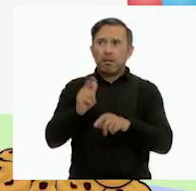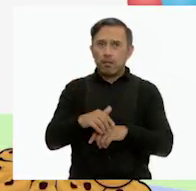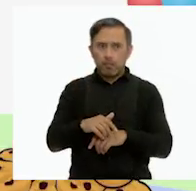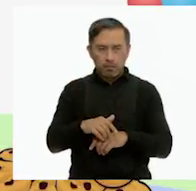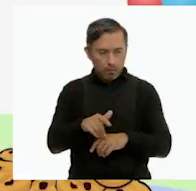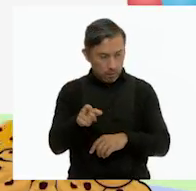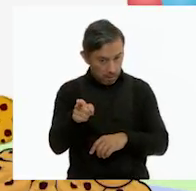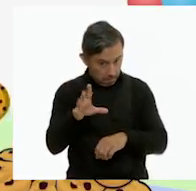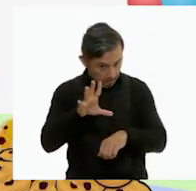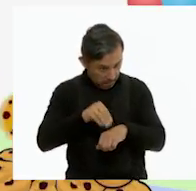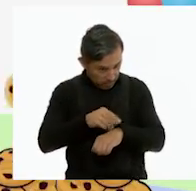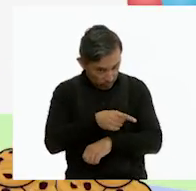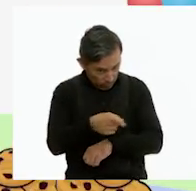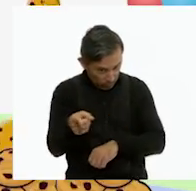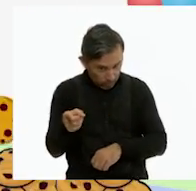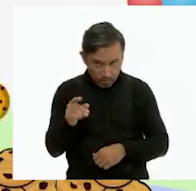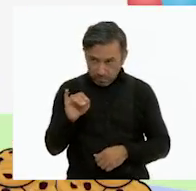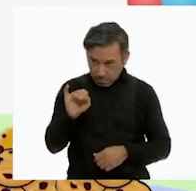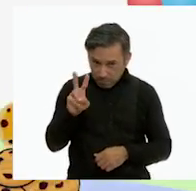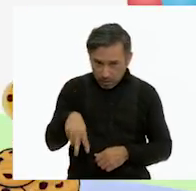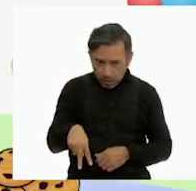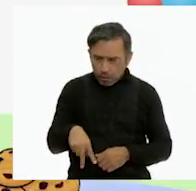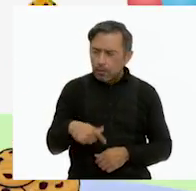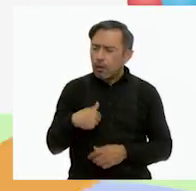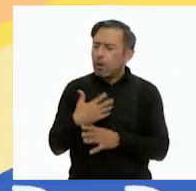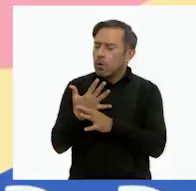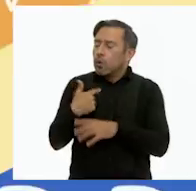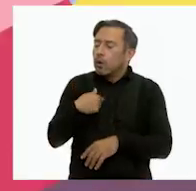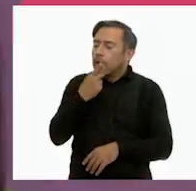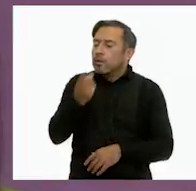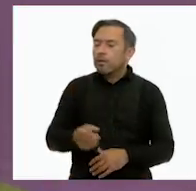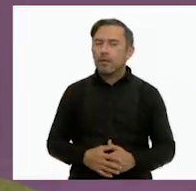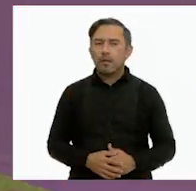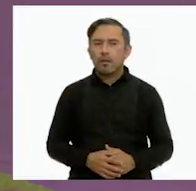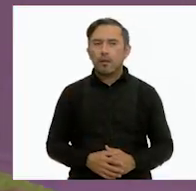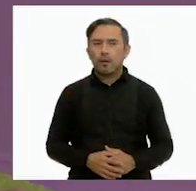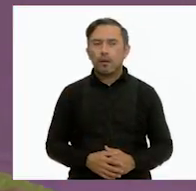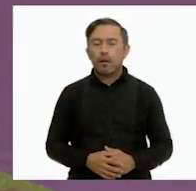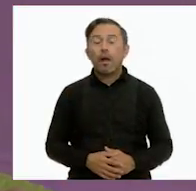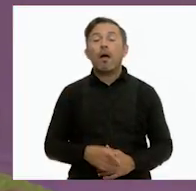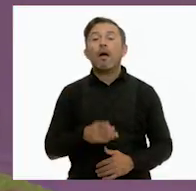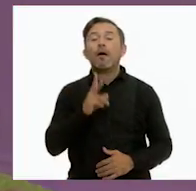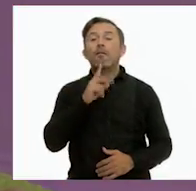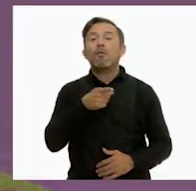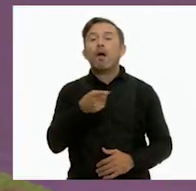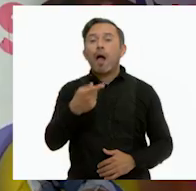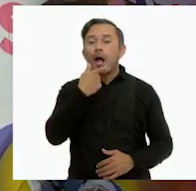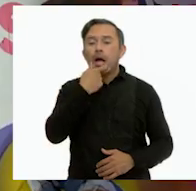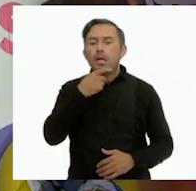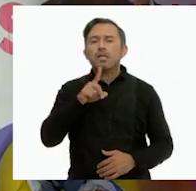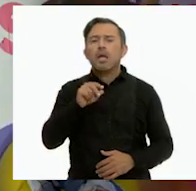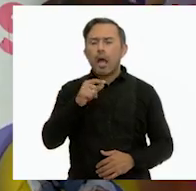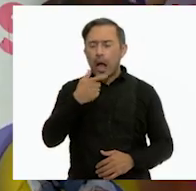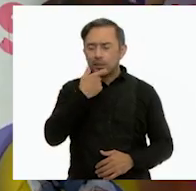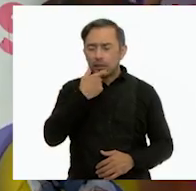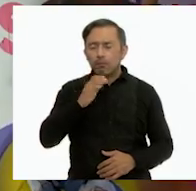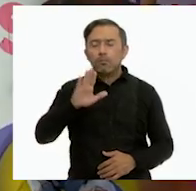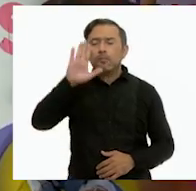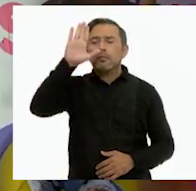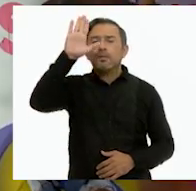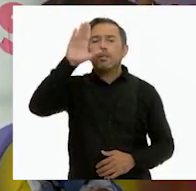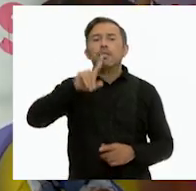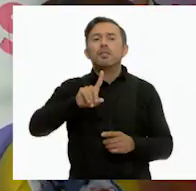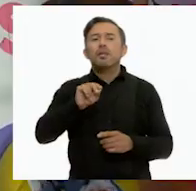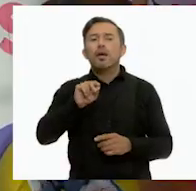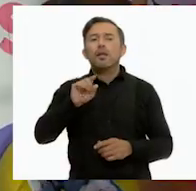serio? Sí. ¿Y yo qué les dije? No. Alcen la mano quien comió galleta.